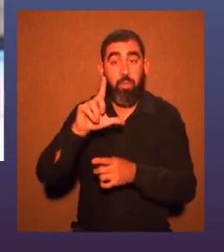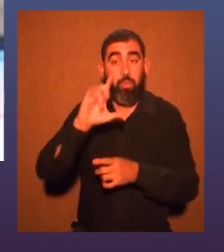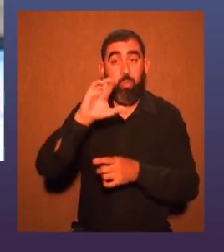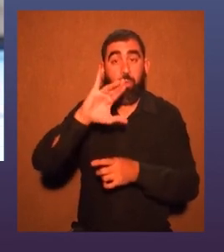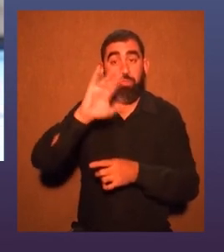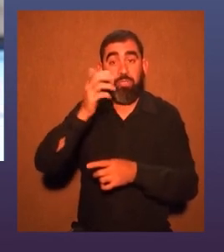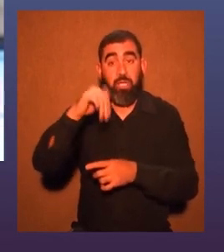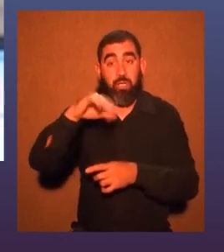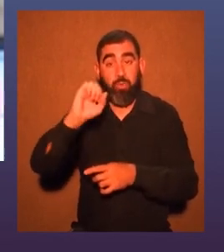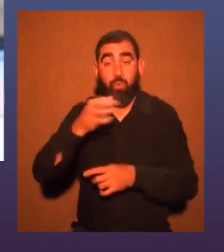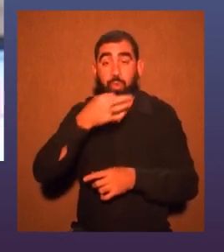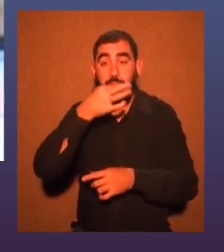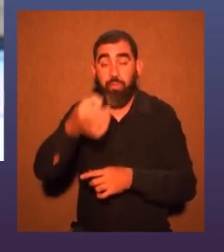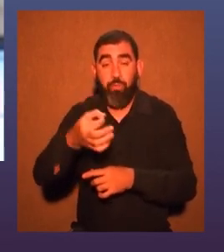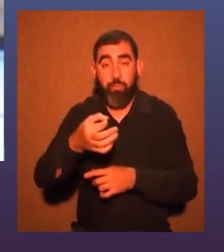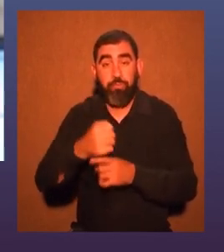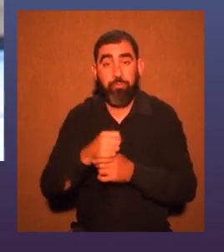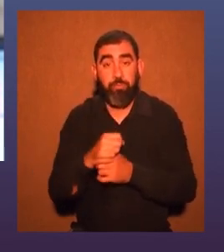poco lo que decía Santiago, ¿no?